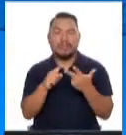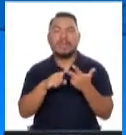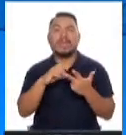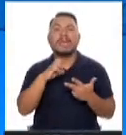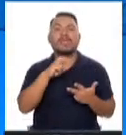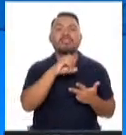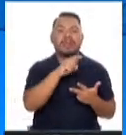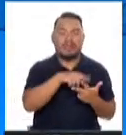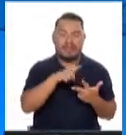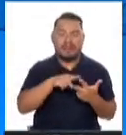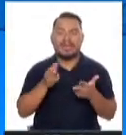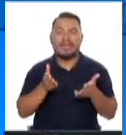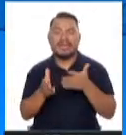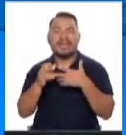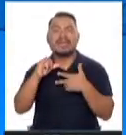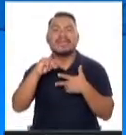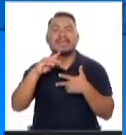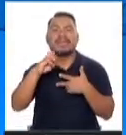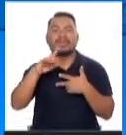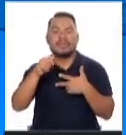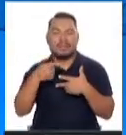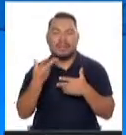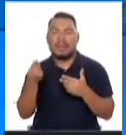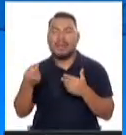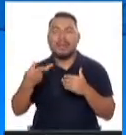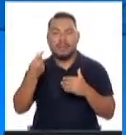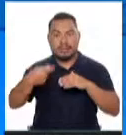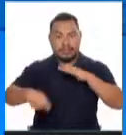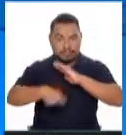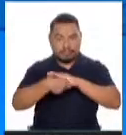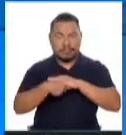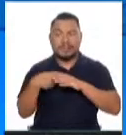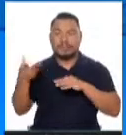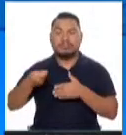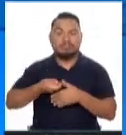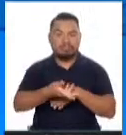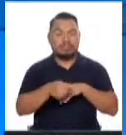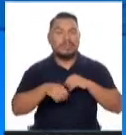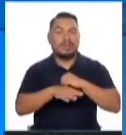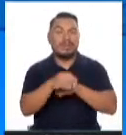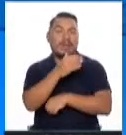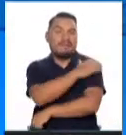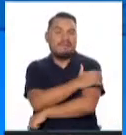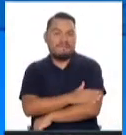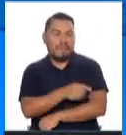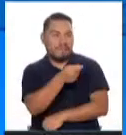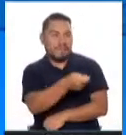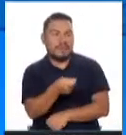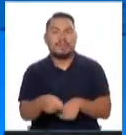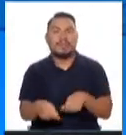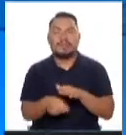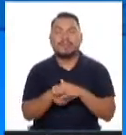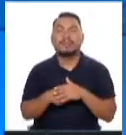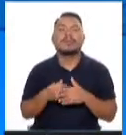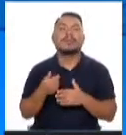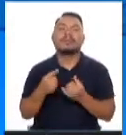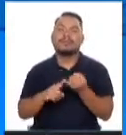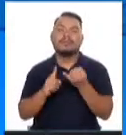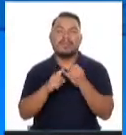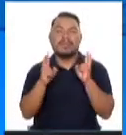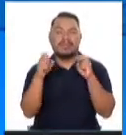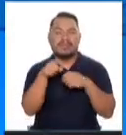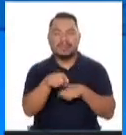Ecoteva y también el caso Interoceánica, ¿no? Lavado de activos, también están los delitos de tráfico de influencias, nuevamente lavado de activos por el